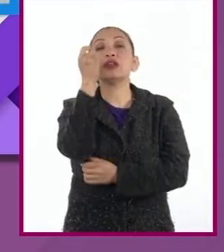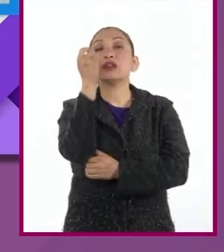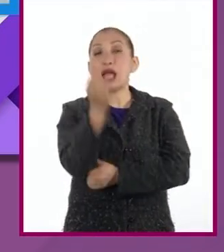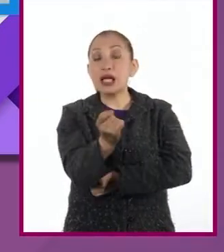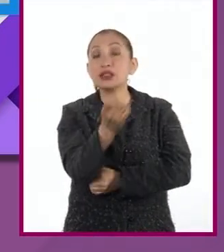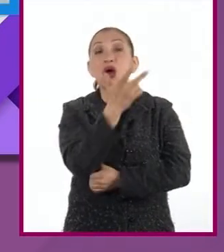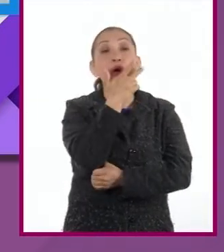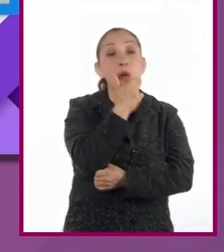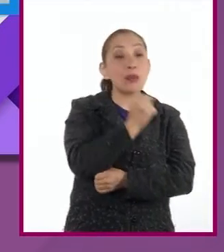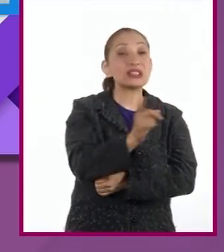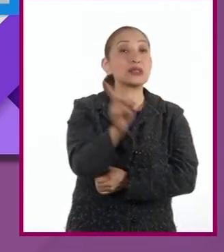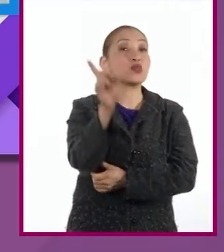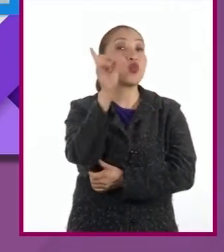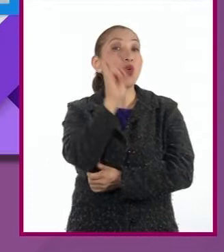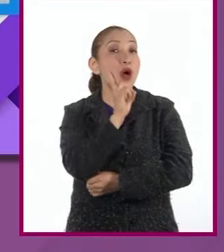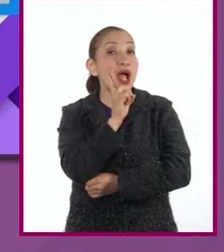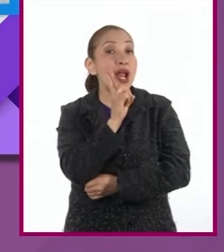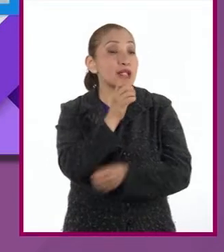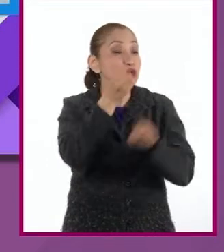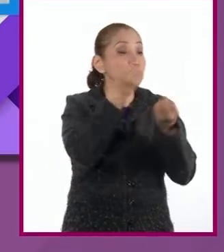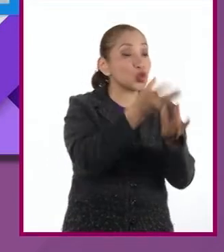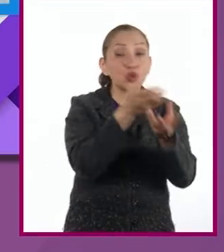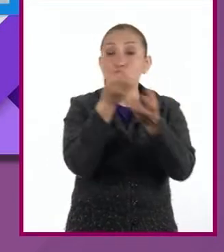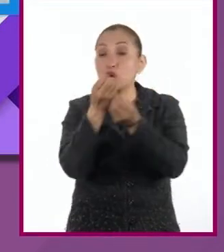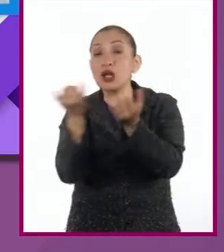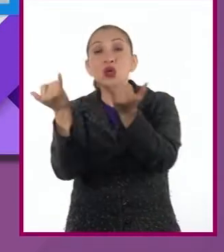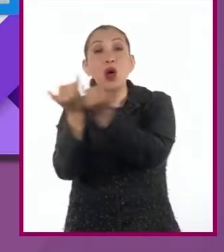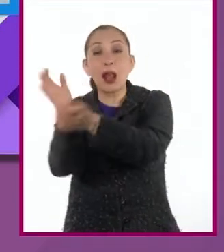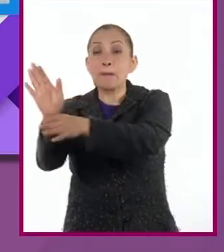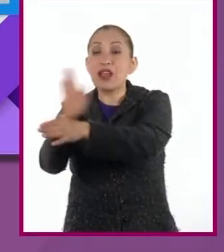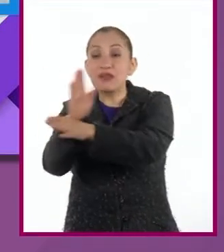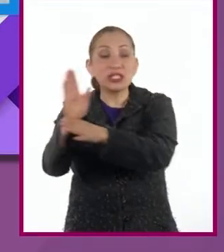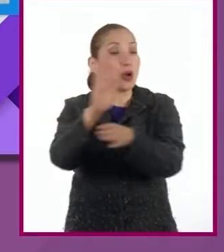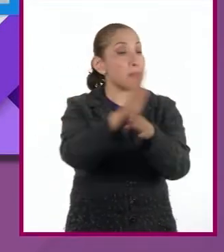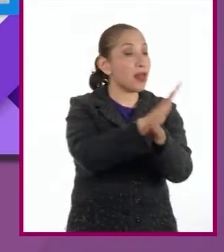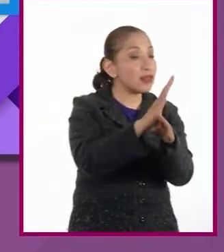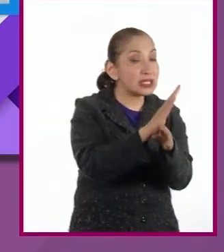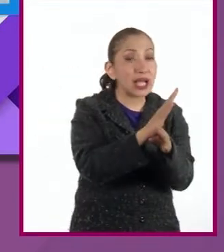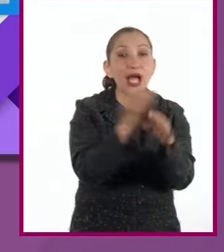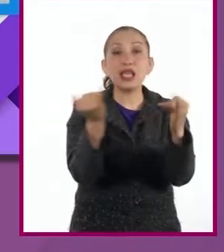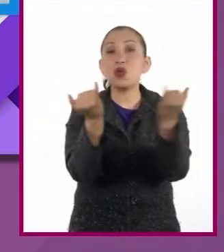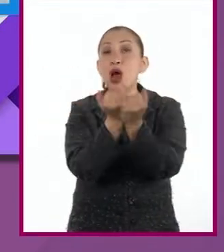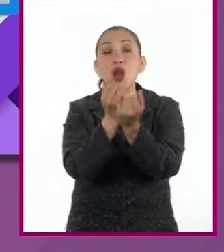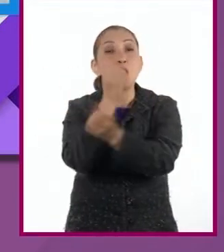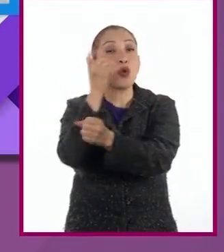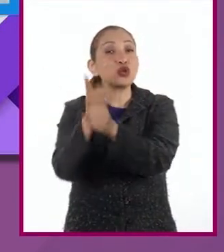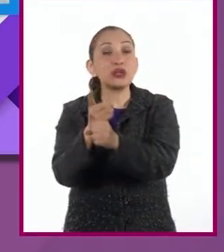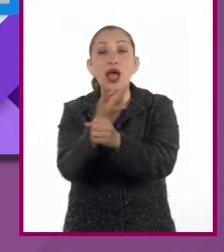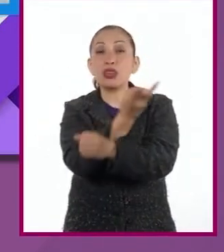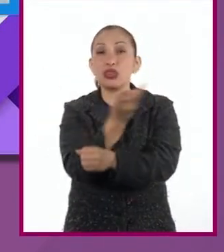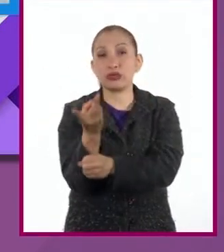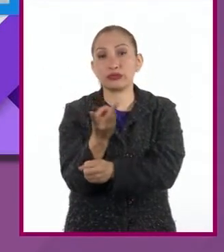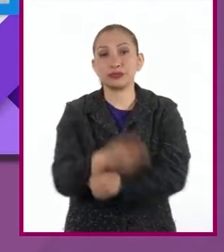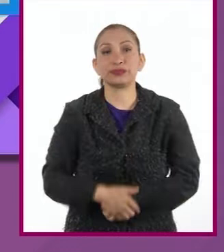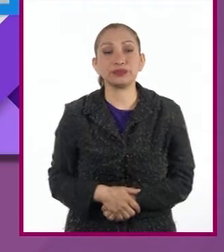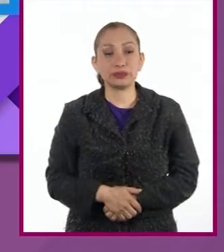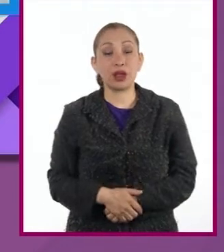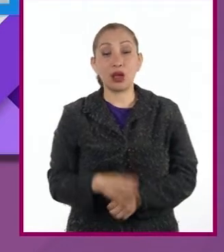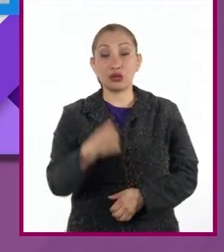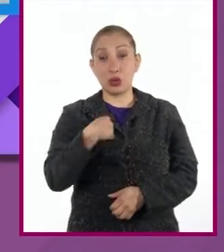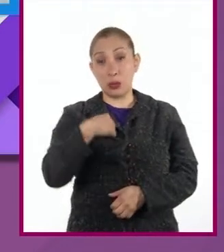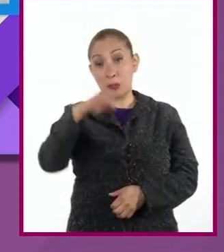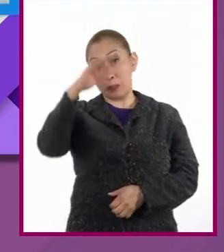que hombres y mujeres reciban los mismos beneficios e igualdad de oportunidades. Yo